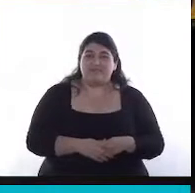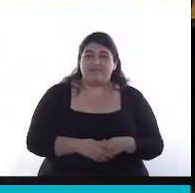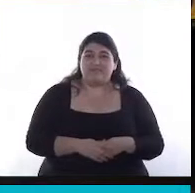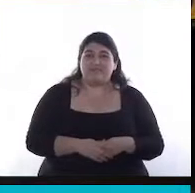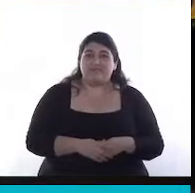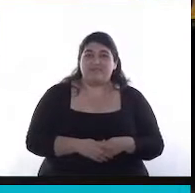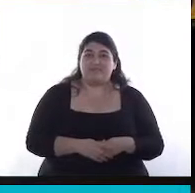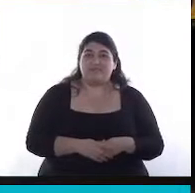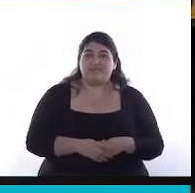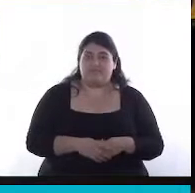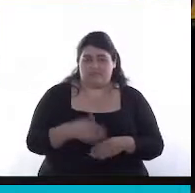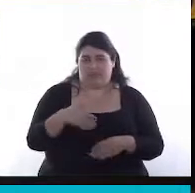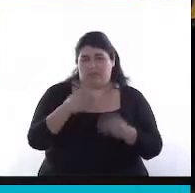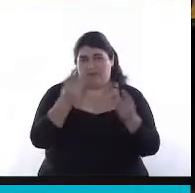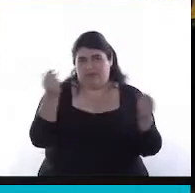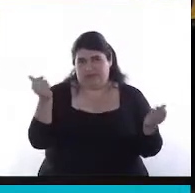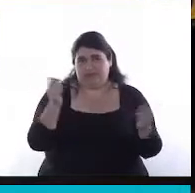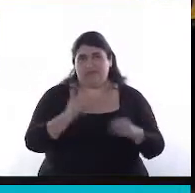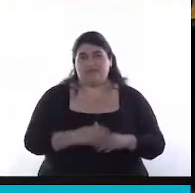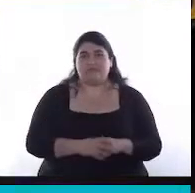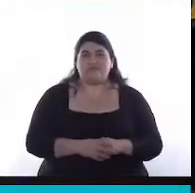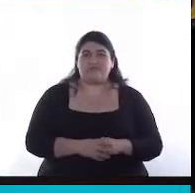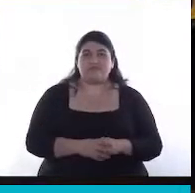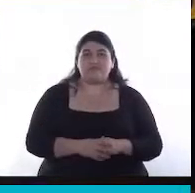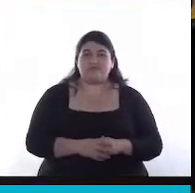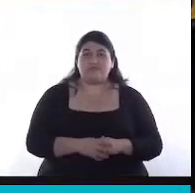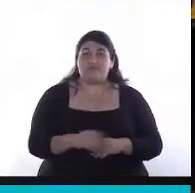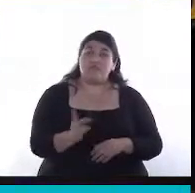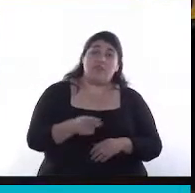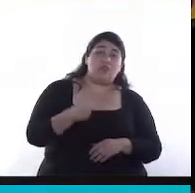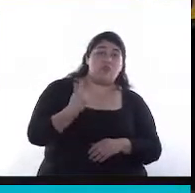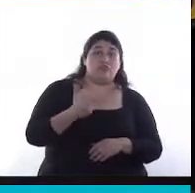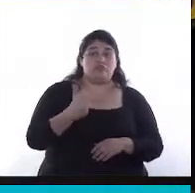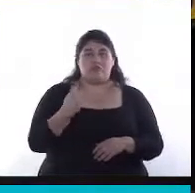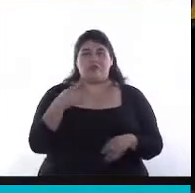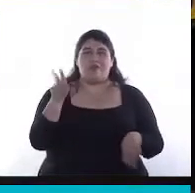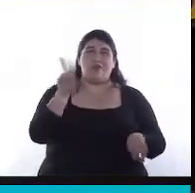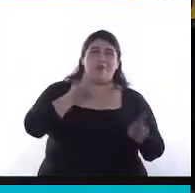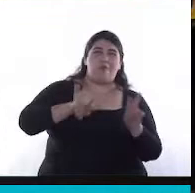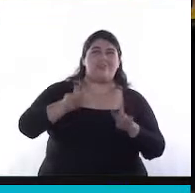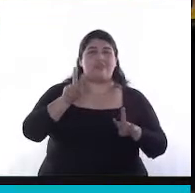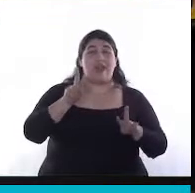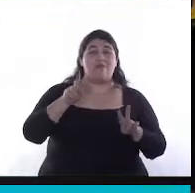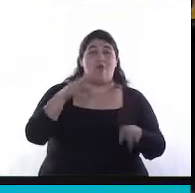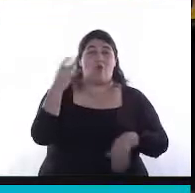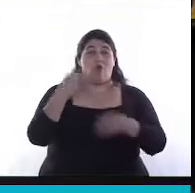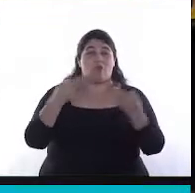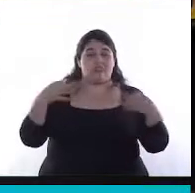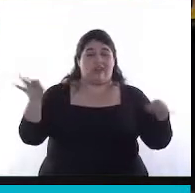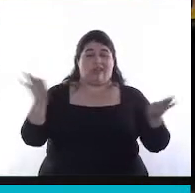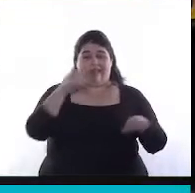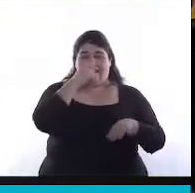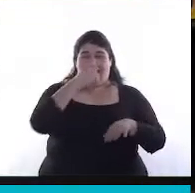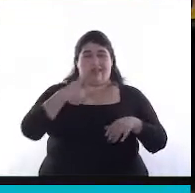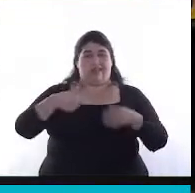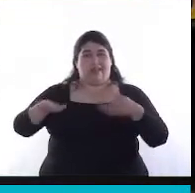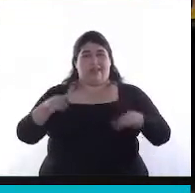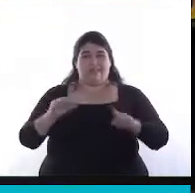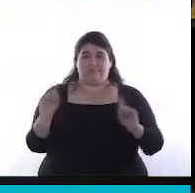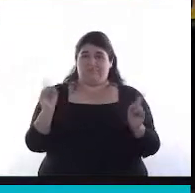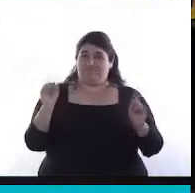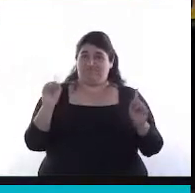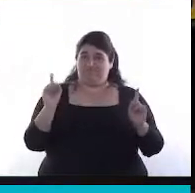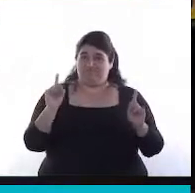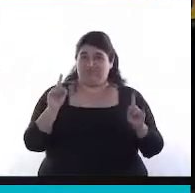para finalizar nosotros no buscamos evadir la justicia es pepín el que busca